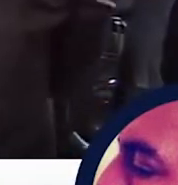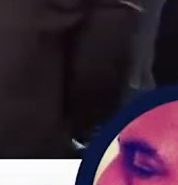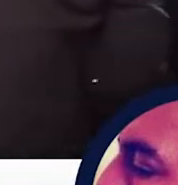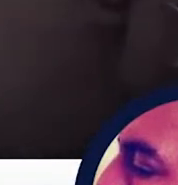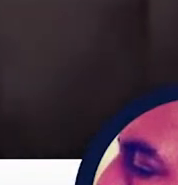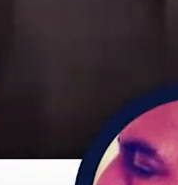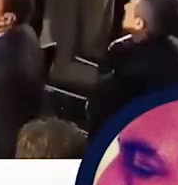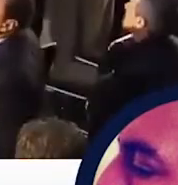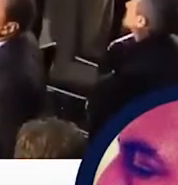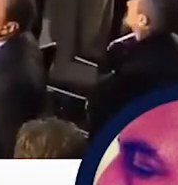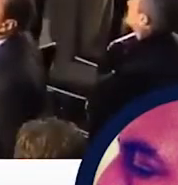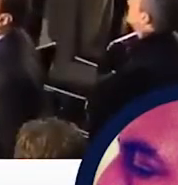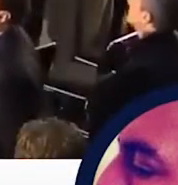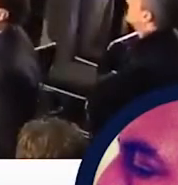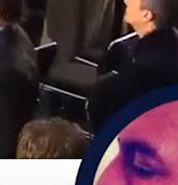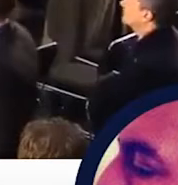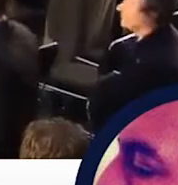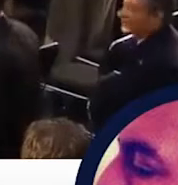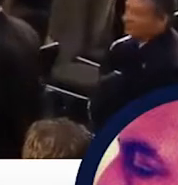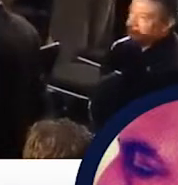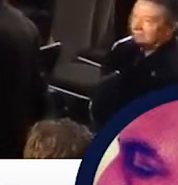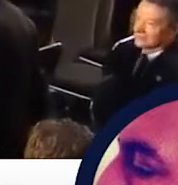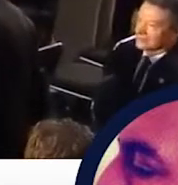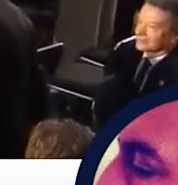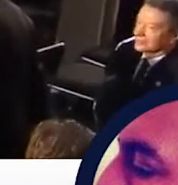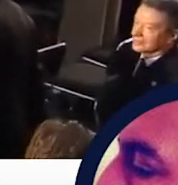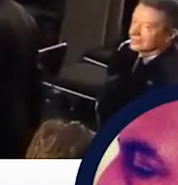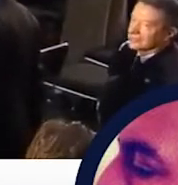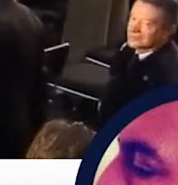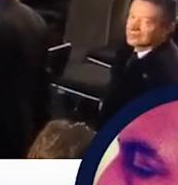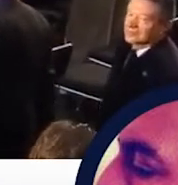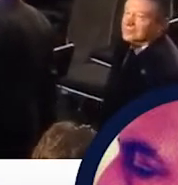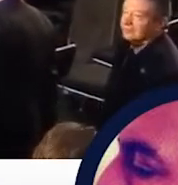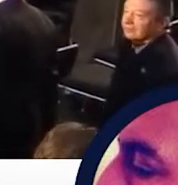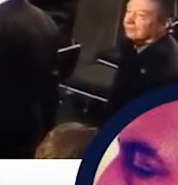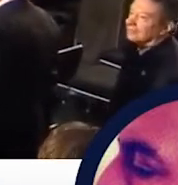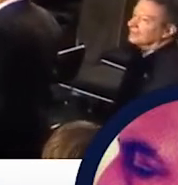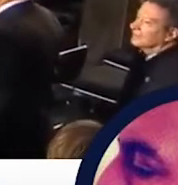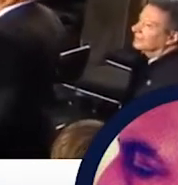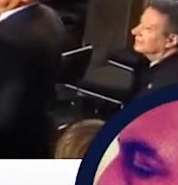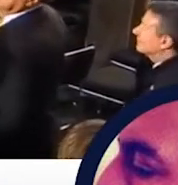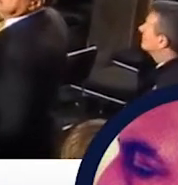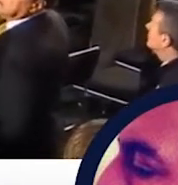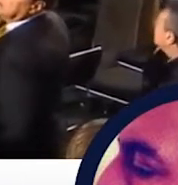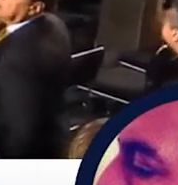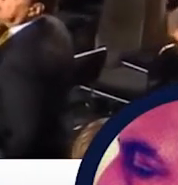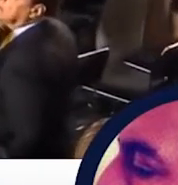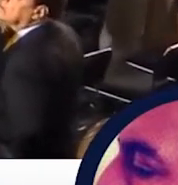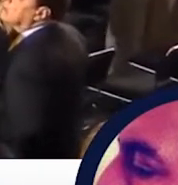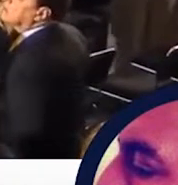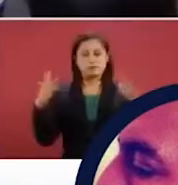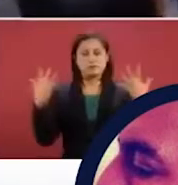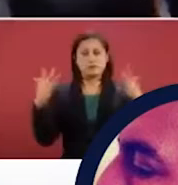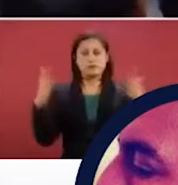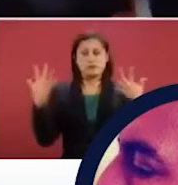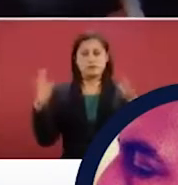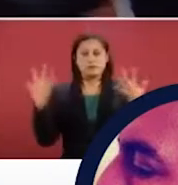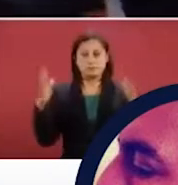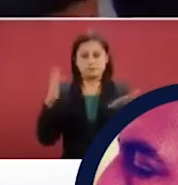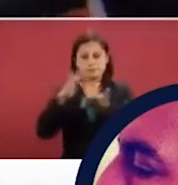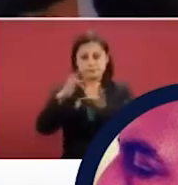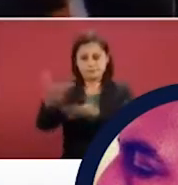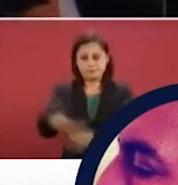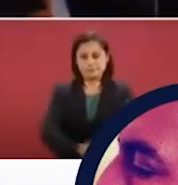esos proyectos? Ese fue una asociación que hubo entre la iniciativa privada y el